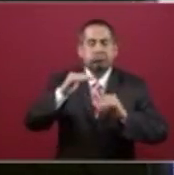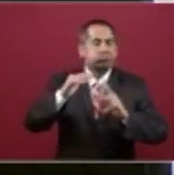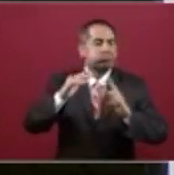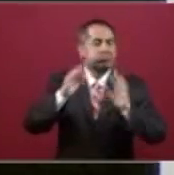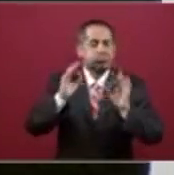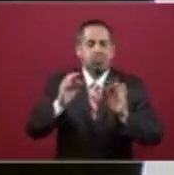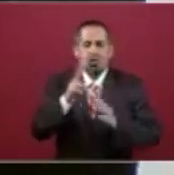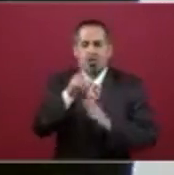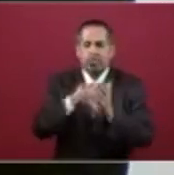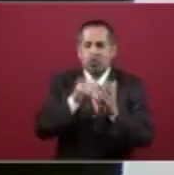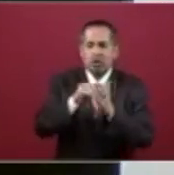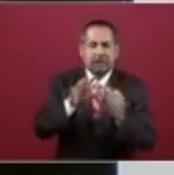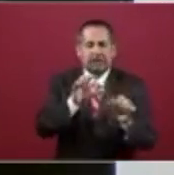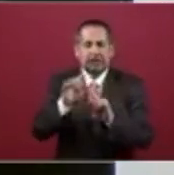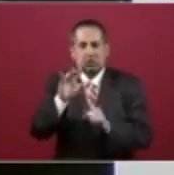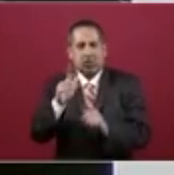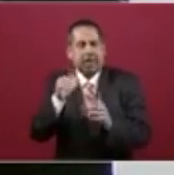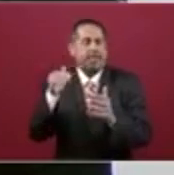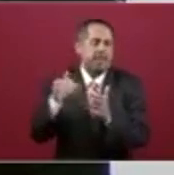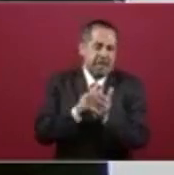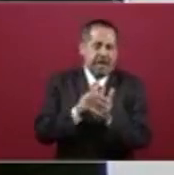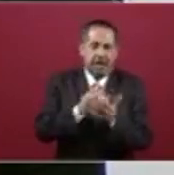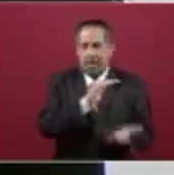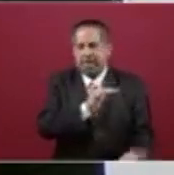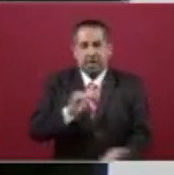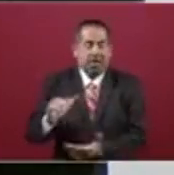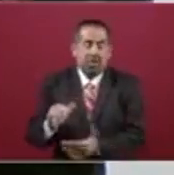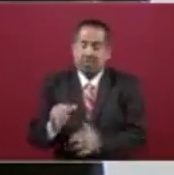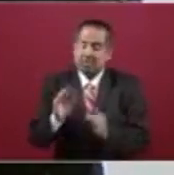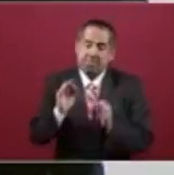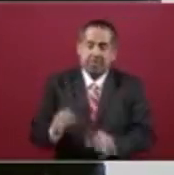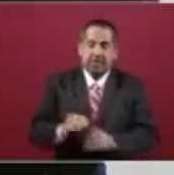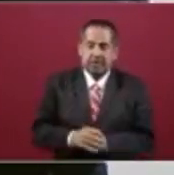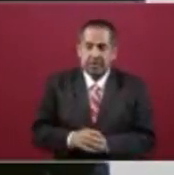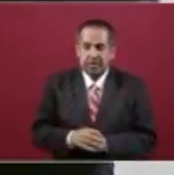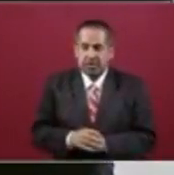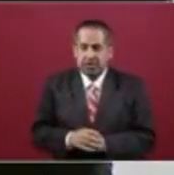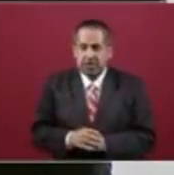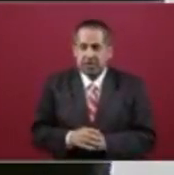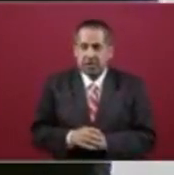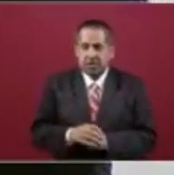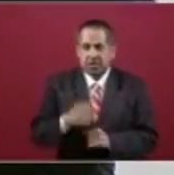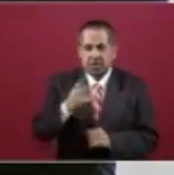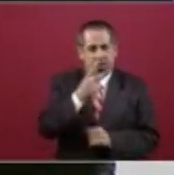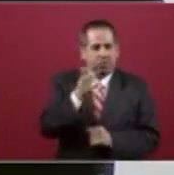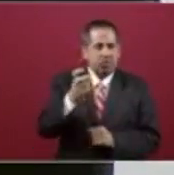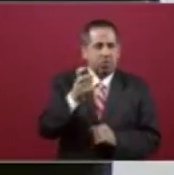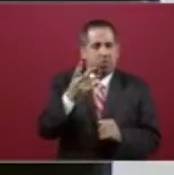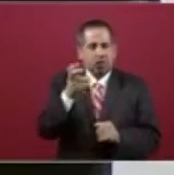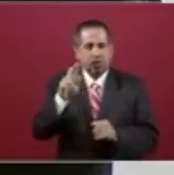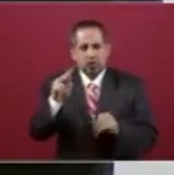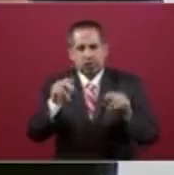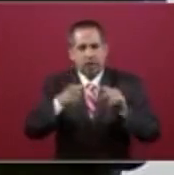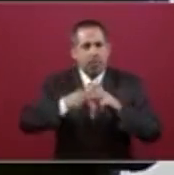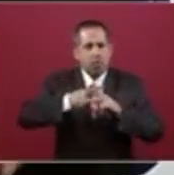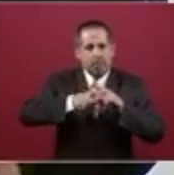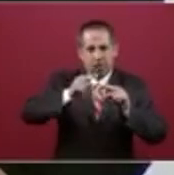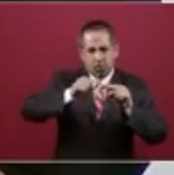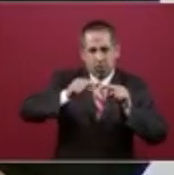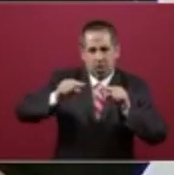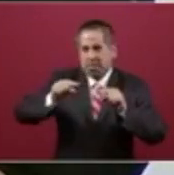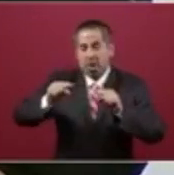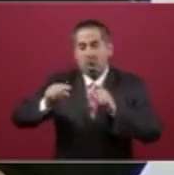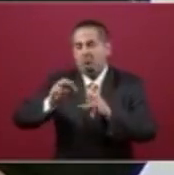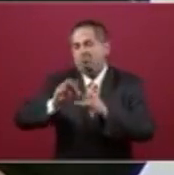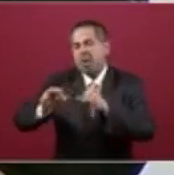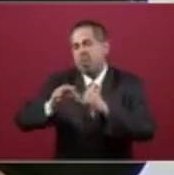de 2.650.000 barriles. Hablamos de 2.480 porque es el promedio de todo el año, pero hacia